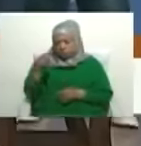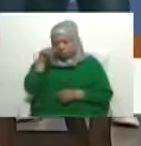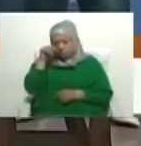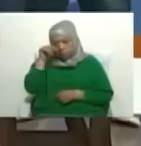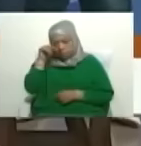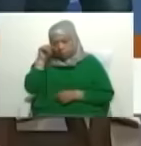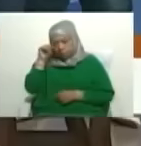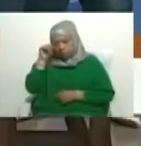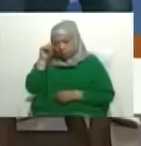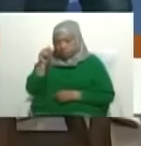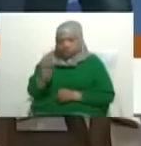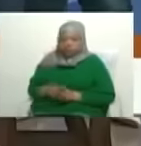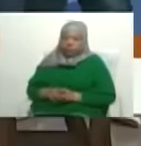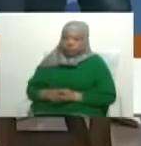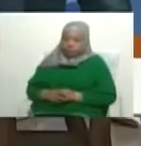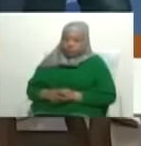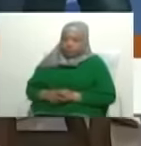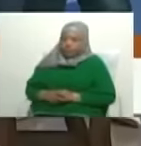No.